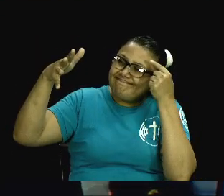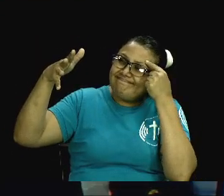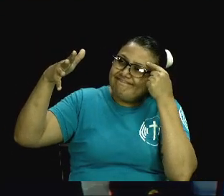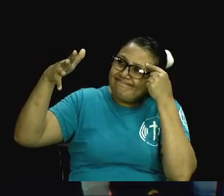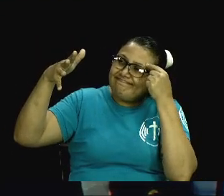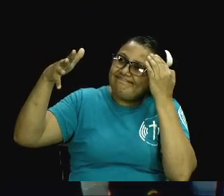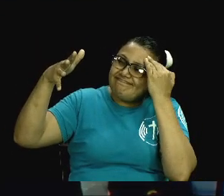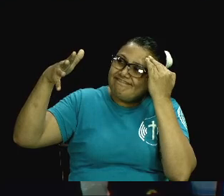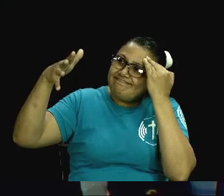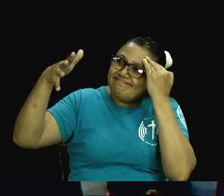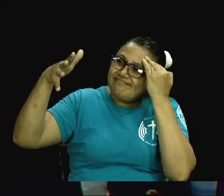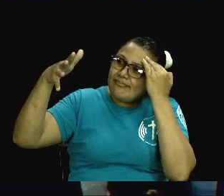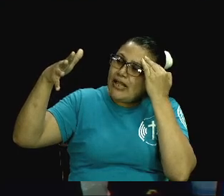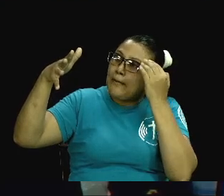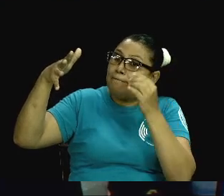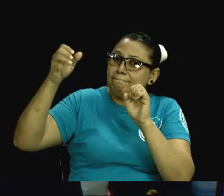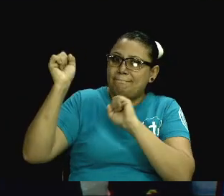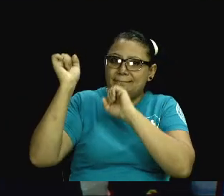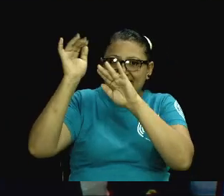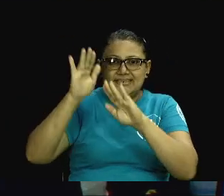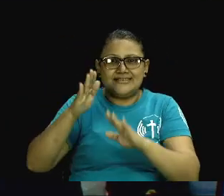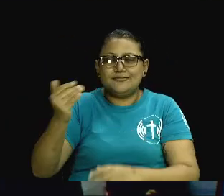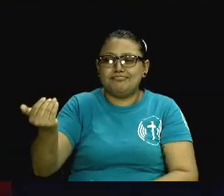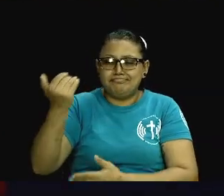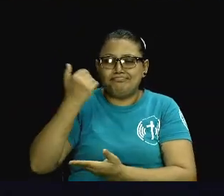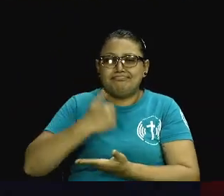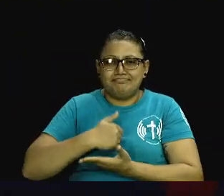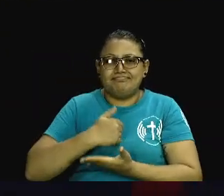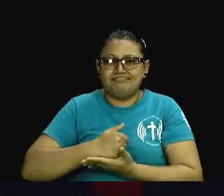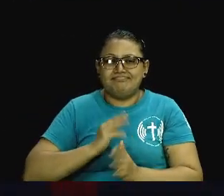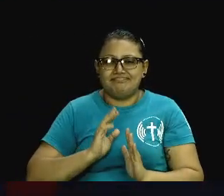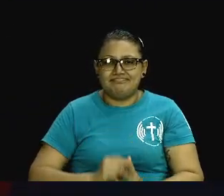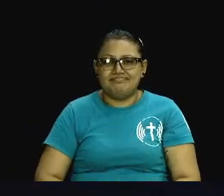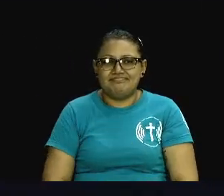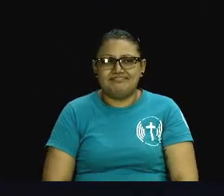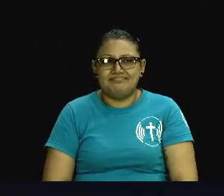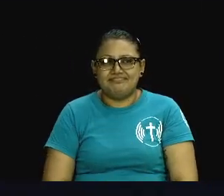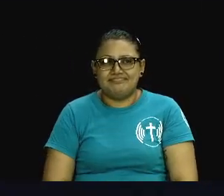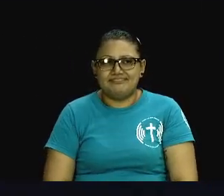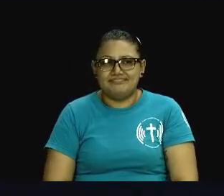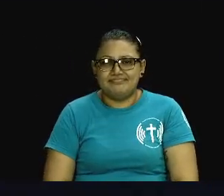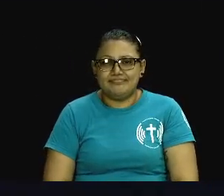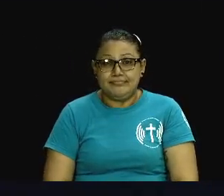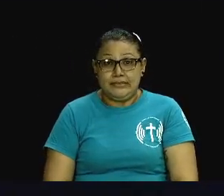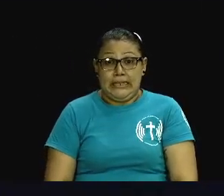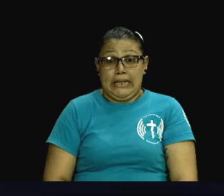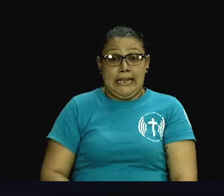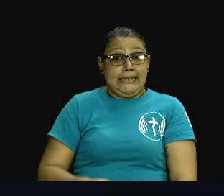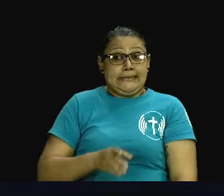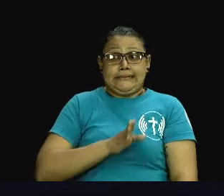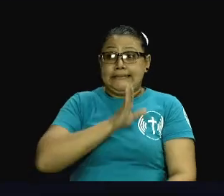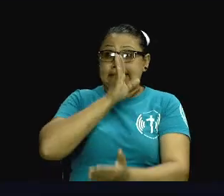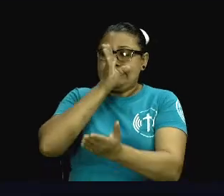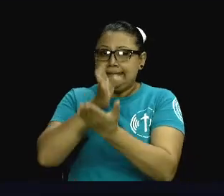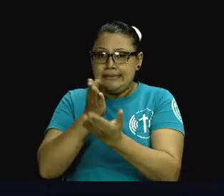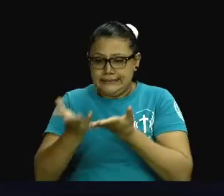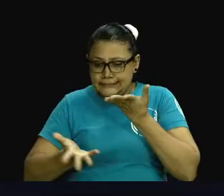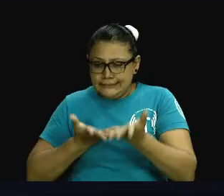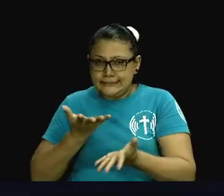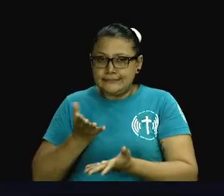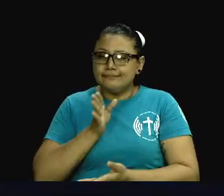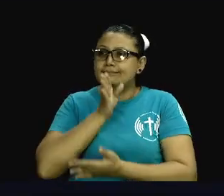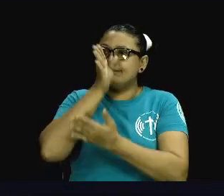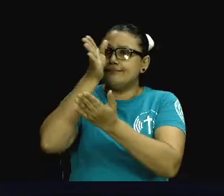fíjate en las pequeñas señales sabes este criado le tocaba subir y ver toda la el mar así